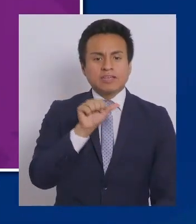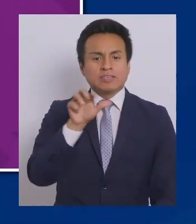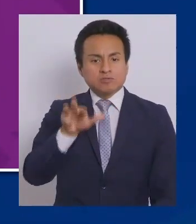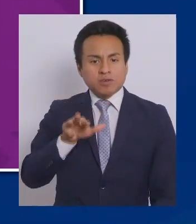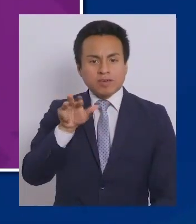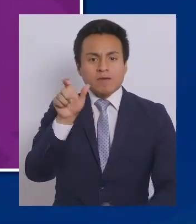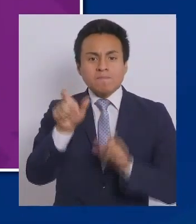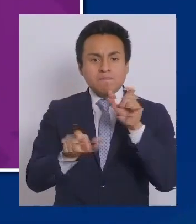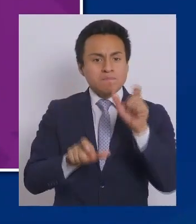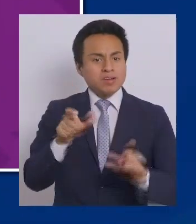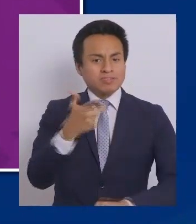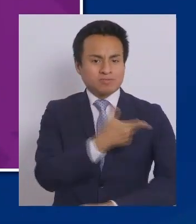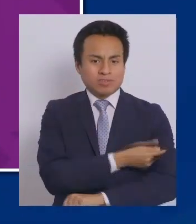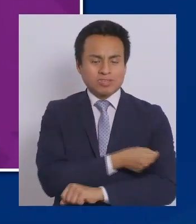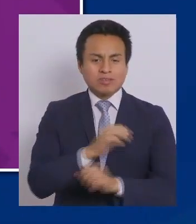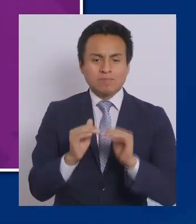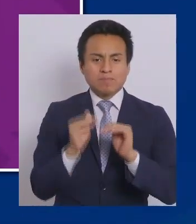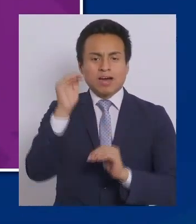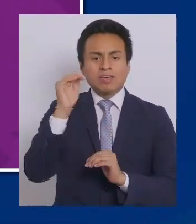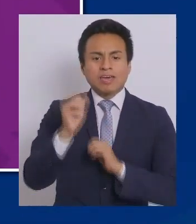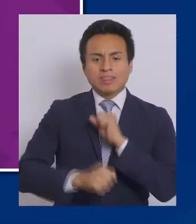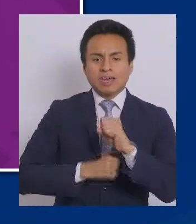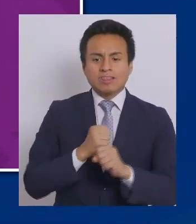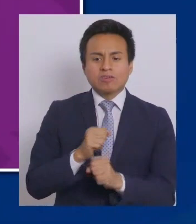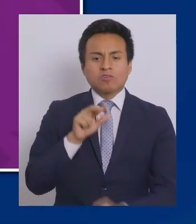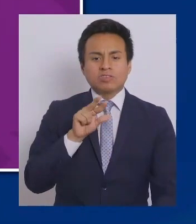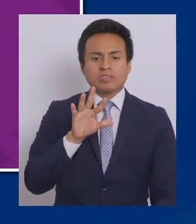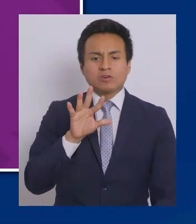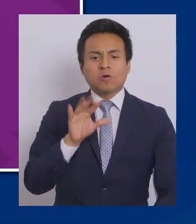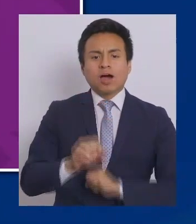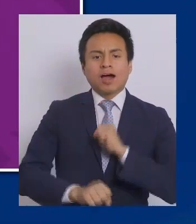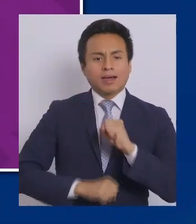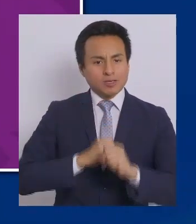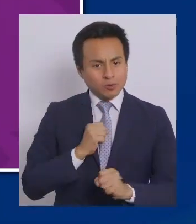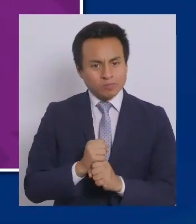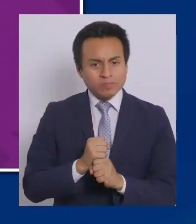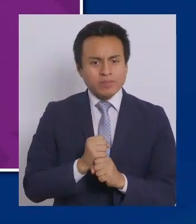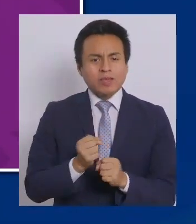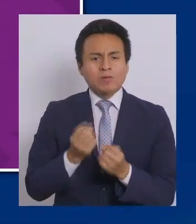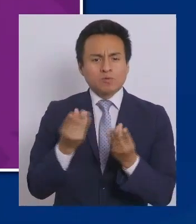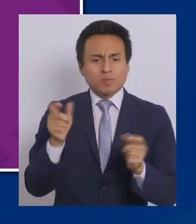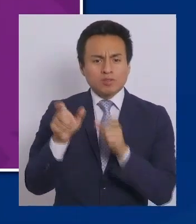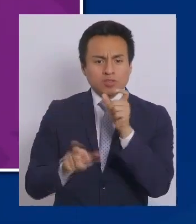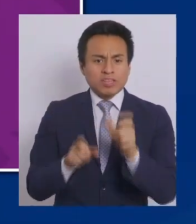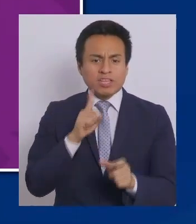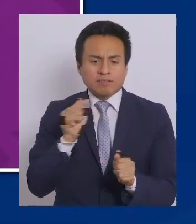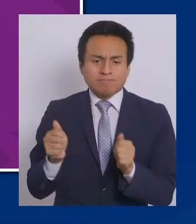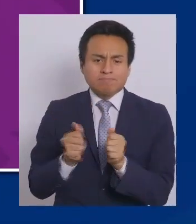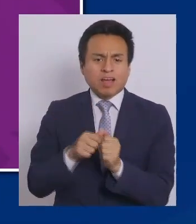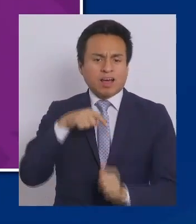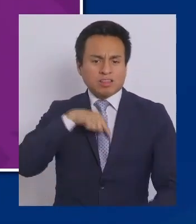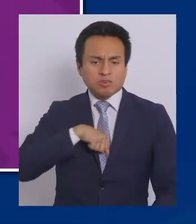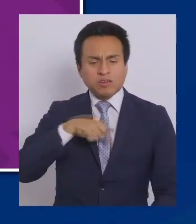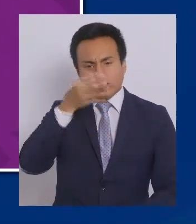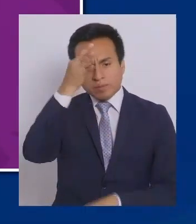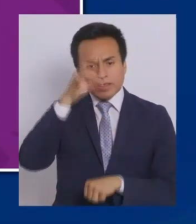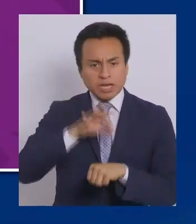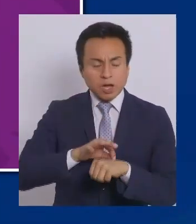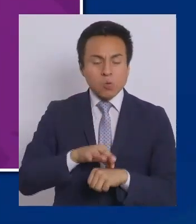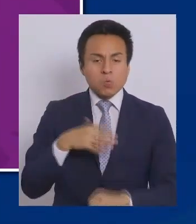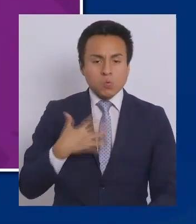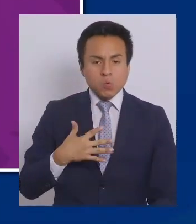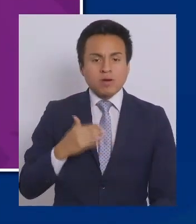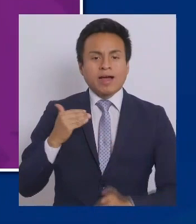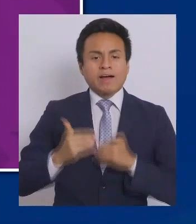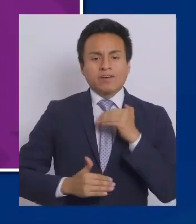personas mayores de 85 años y muchas de ellas con comorbilidad por lo tanto también este un avance